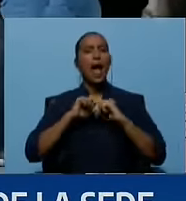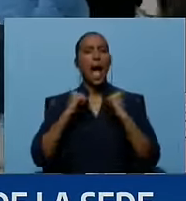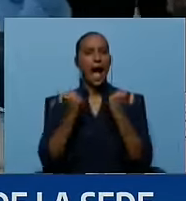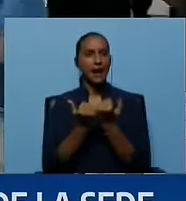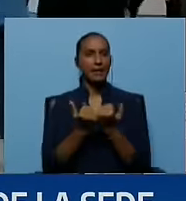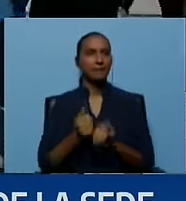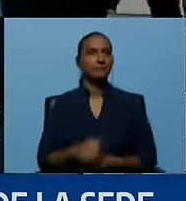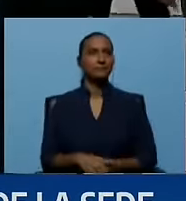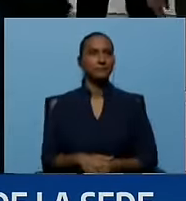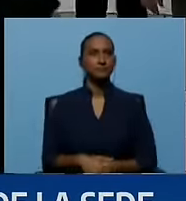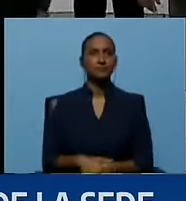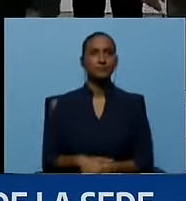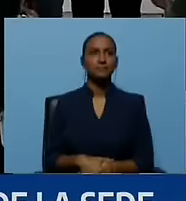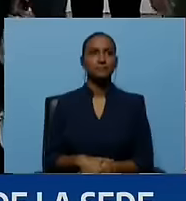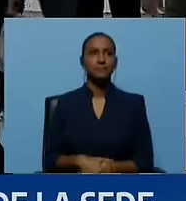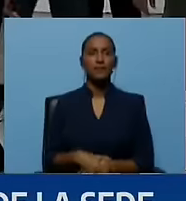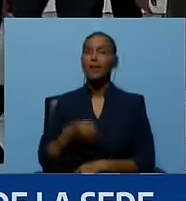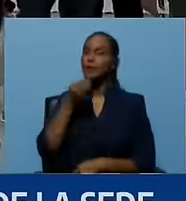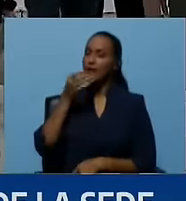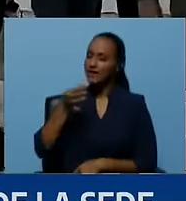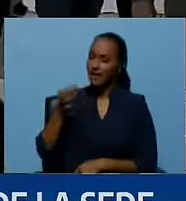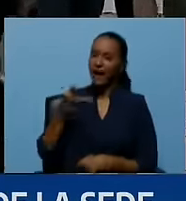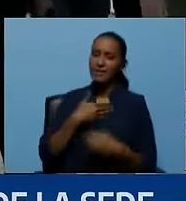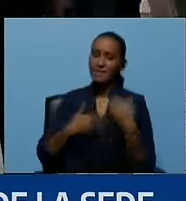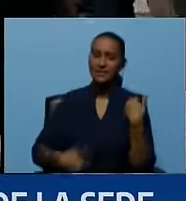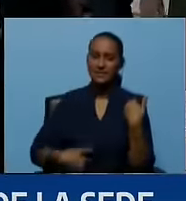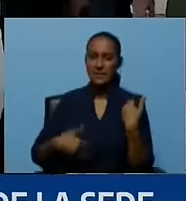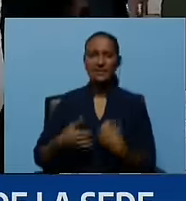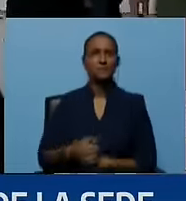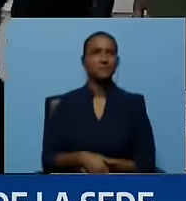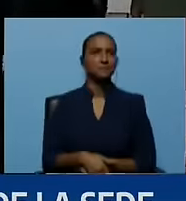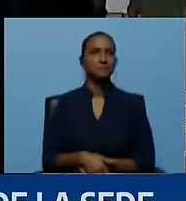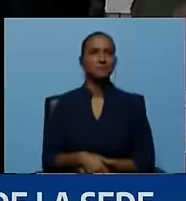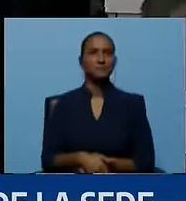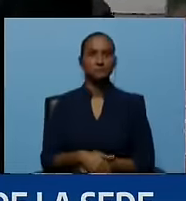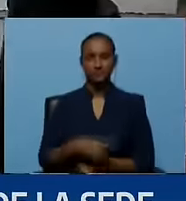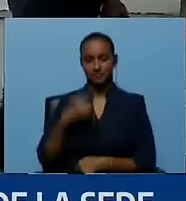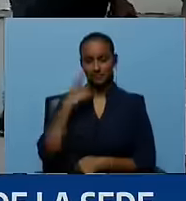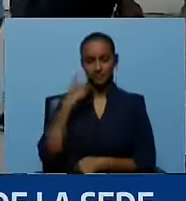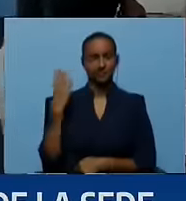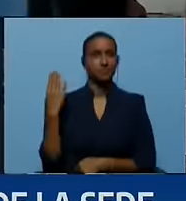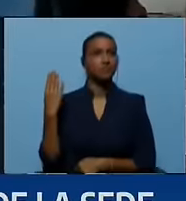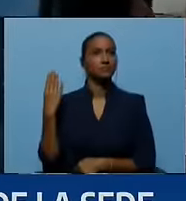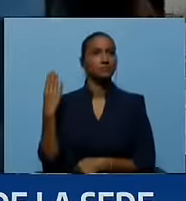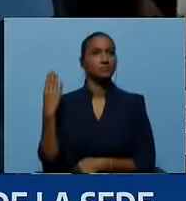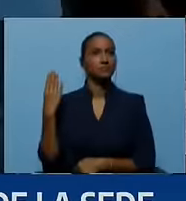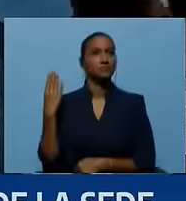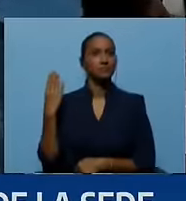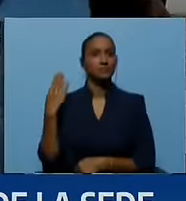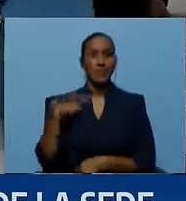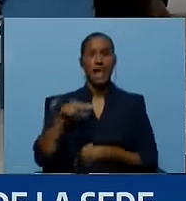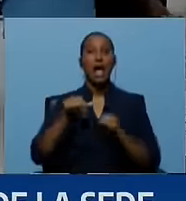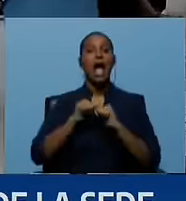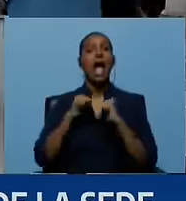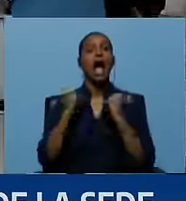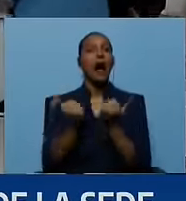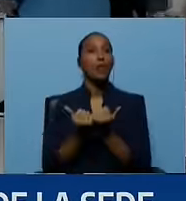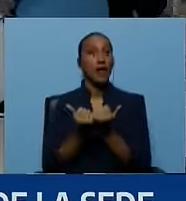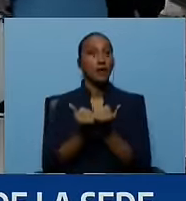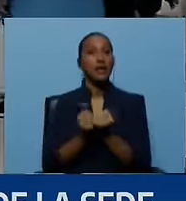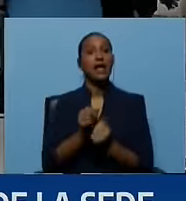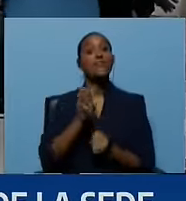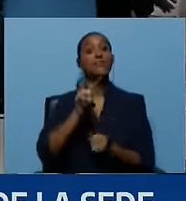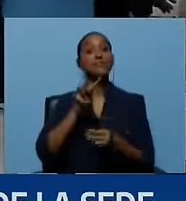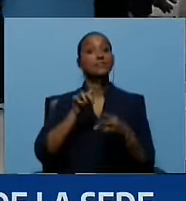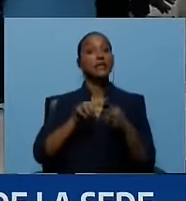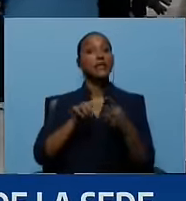acá encontraríamos... Buenas tardes, señor presidente. Buenas tardes. Aquí encontraríamos lo que es el aula tipo... tenemos tres